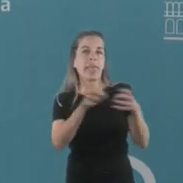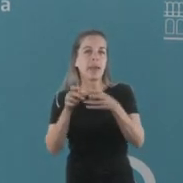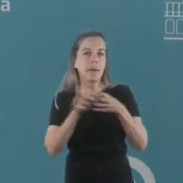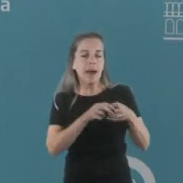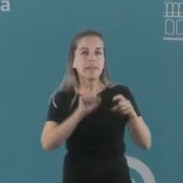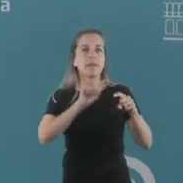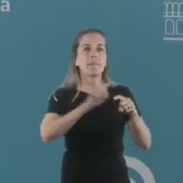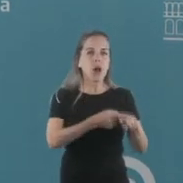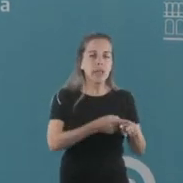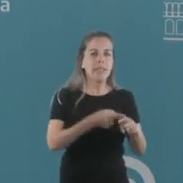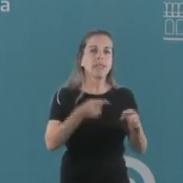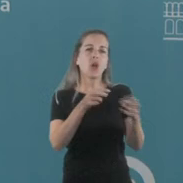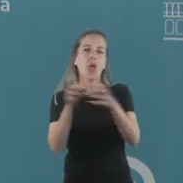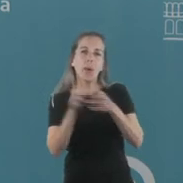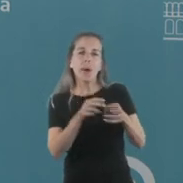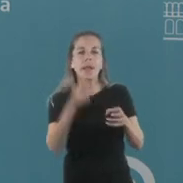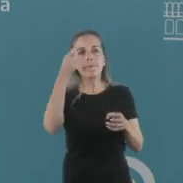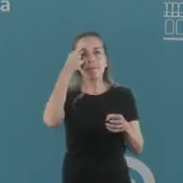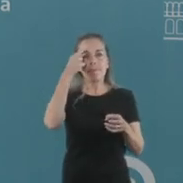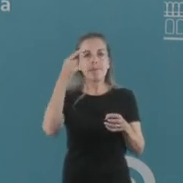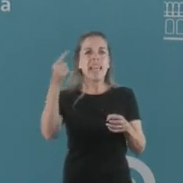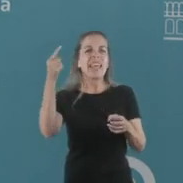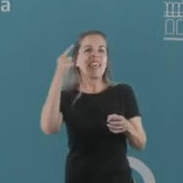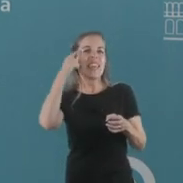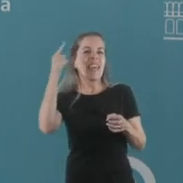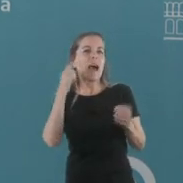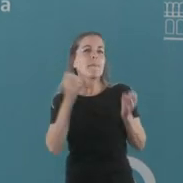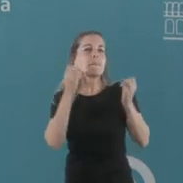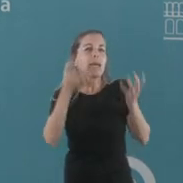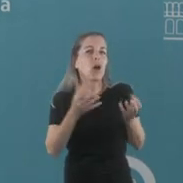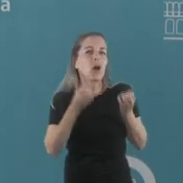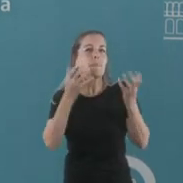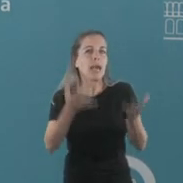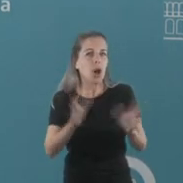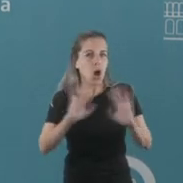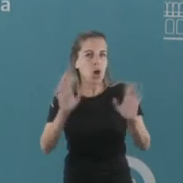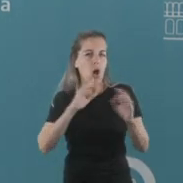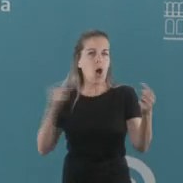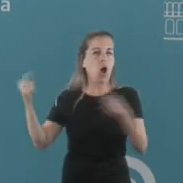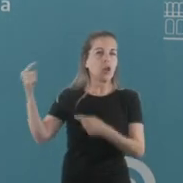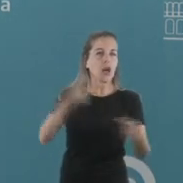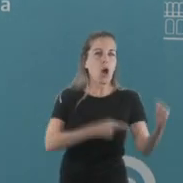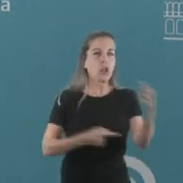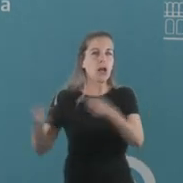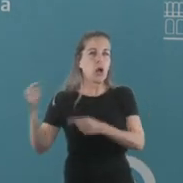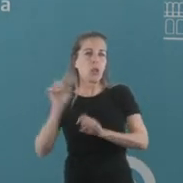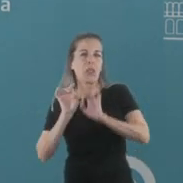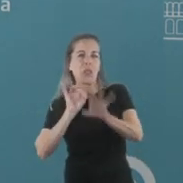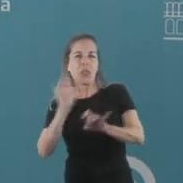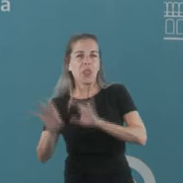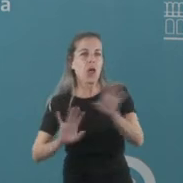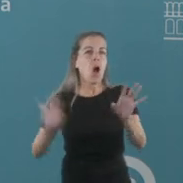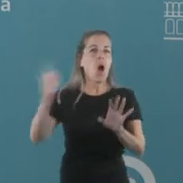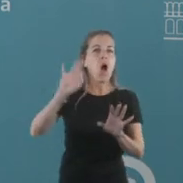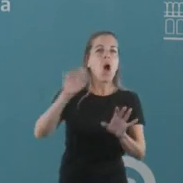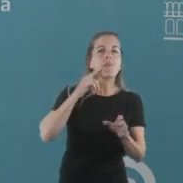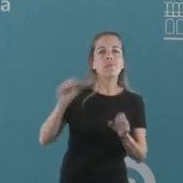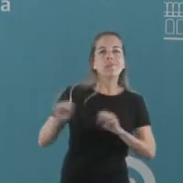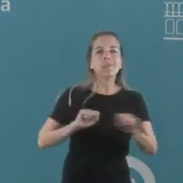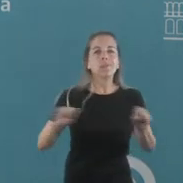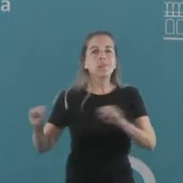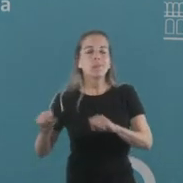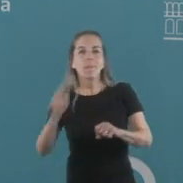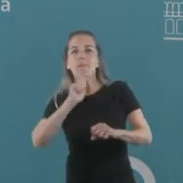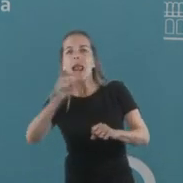político, del debate sobre las mejores ideas y no incluya agravios personales, ni operaciones de prensa, ni todas esas cosas que deberían